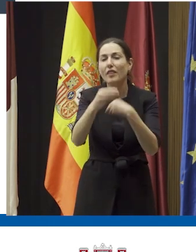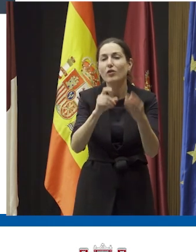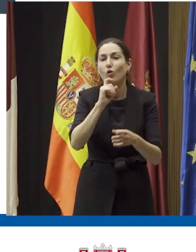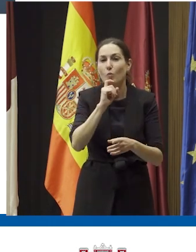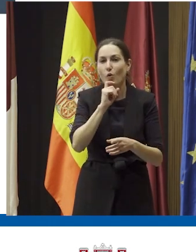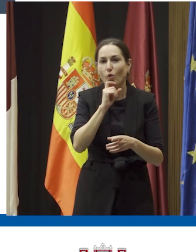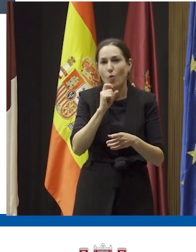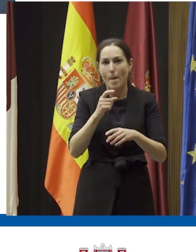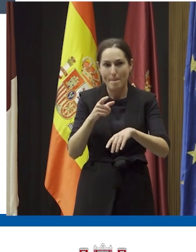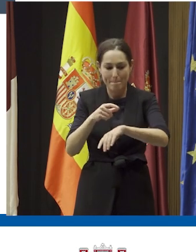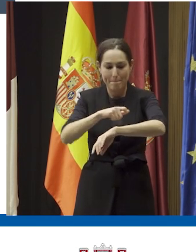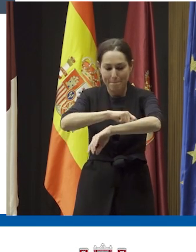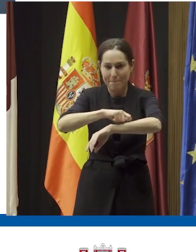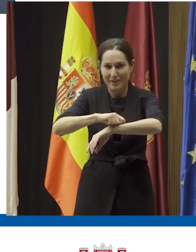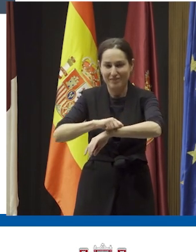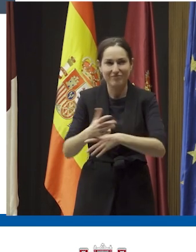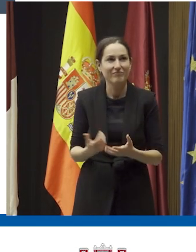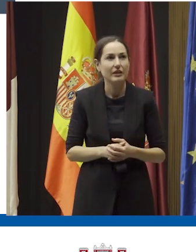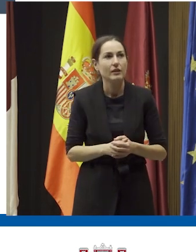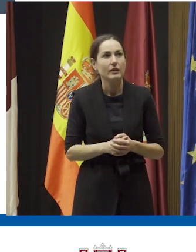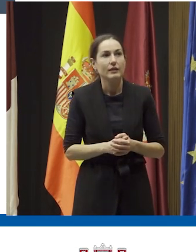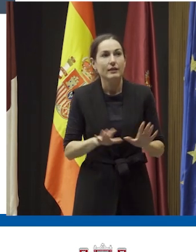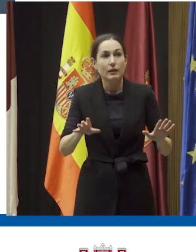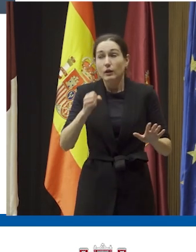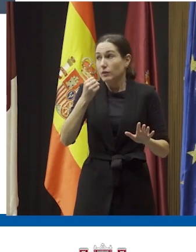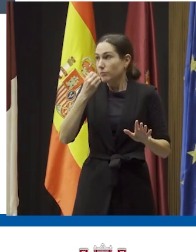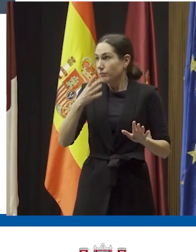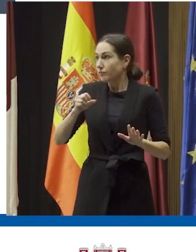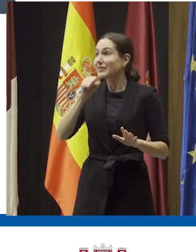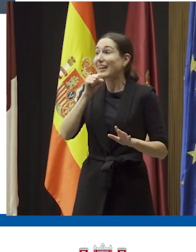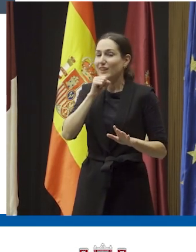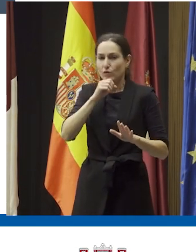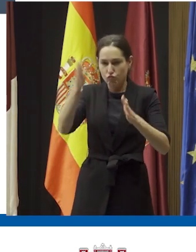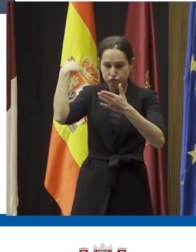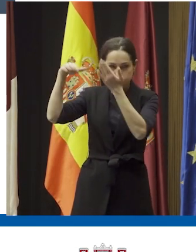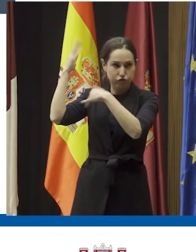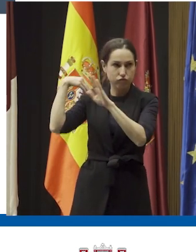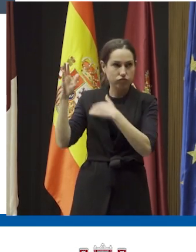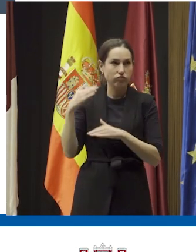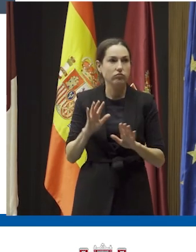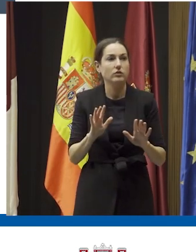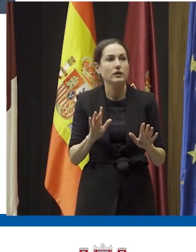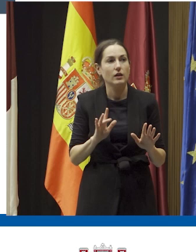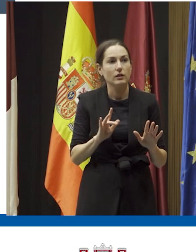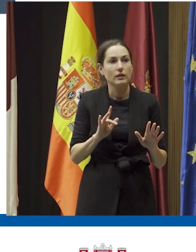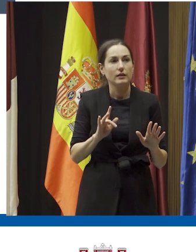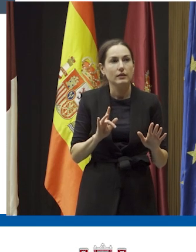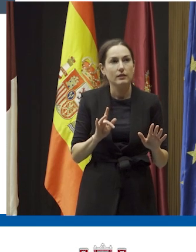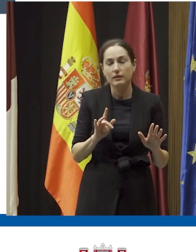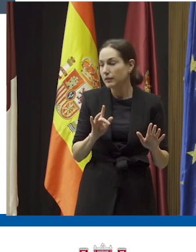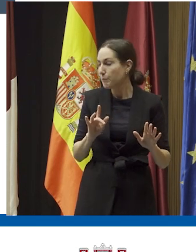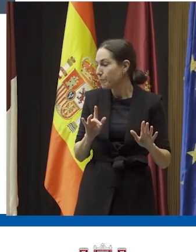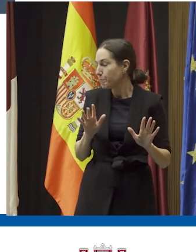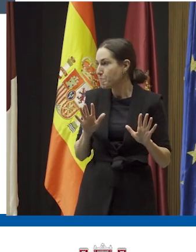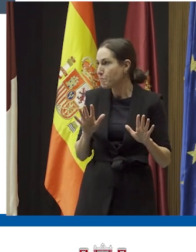sabana africana. Antigüedad. Miren, nuestro estigma, de alguna forma, vamos a